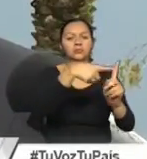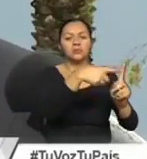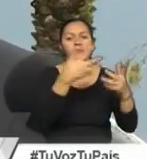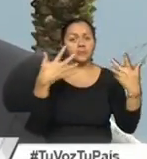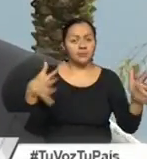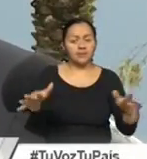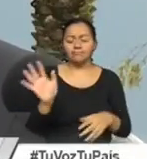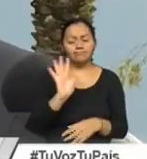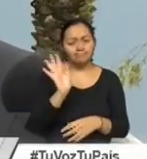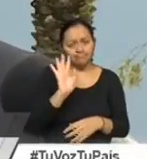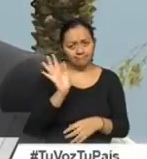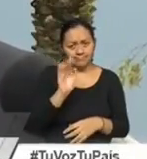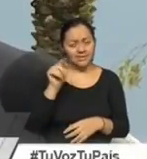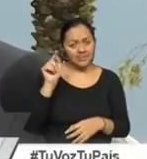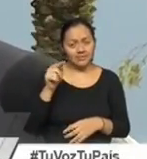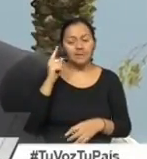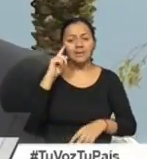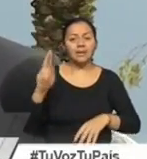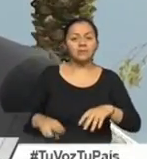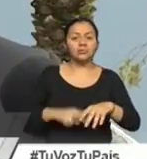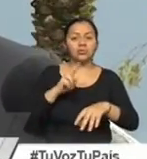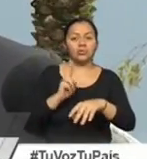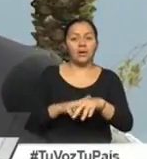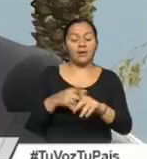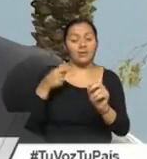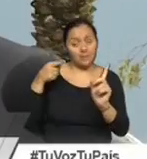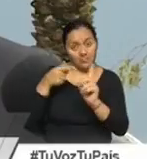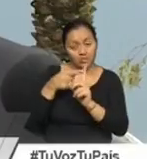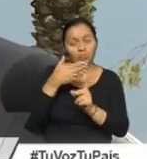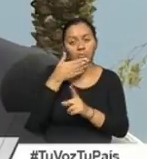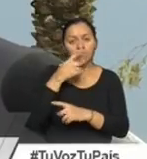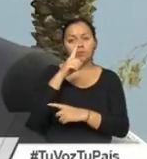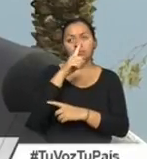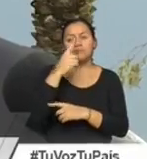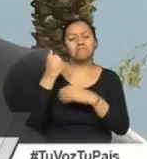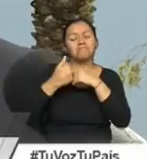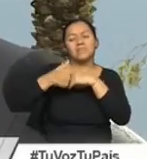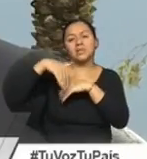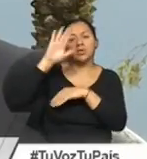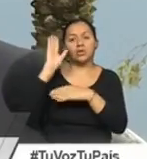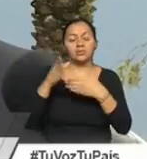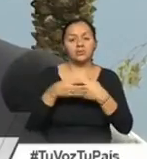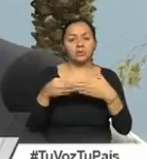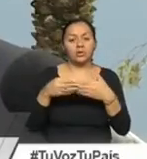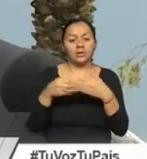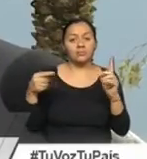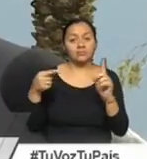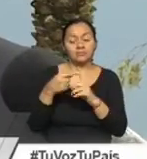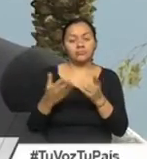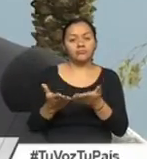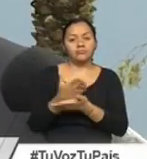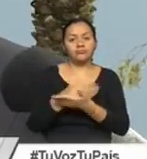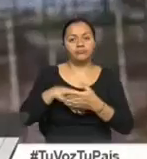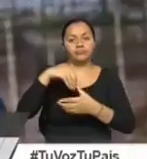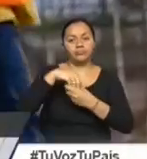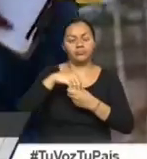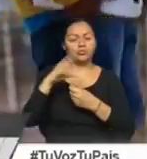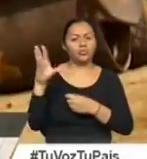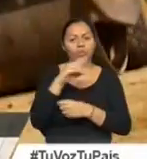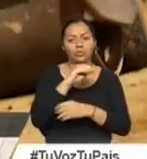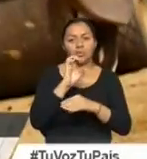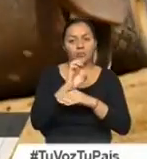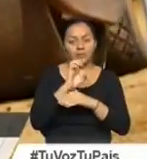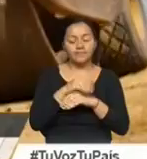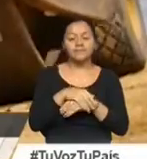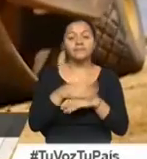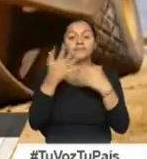de recursos hacia esas dos provincias, sino a nivel nacional, ya que son cientos de millones de dólares en la economía que circulan por todo el país.